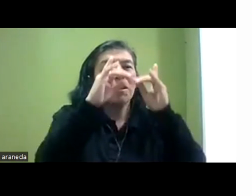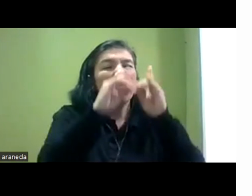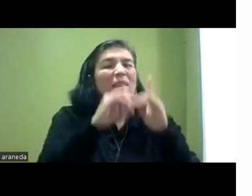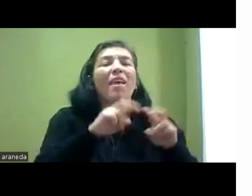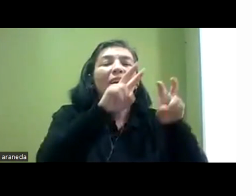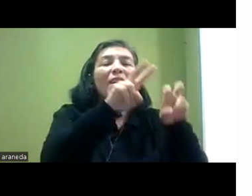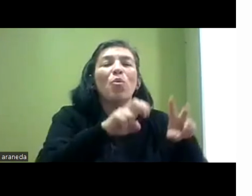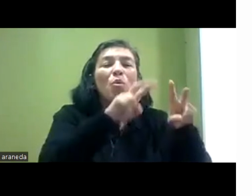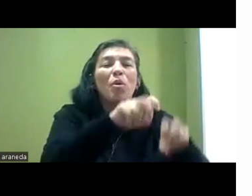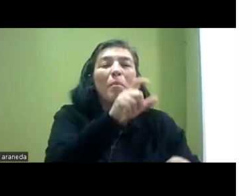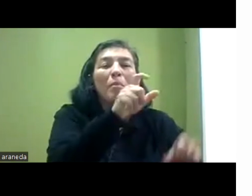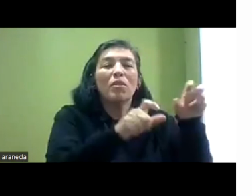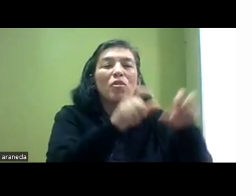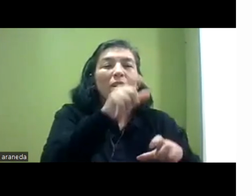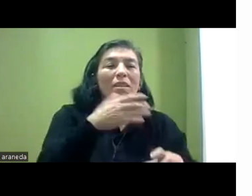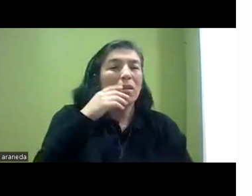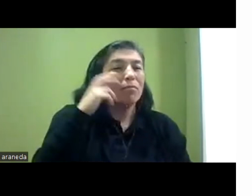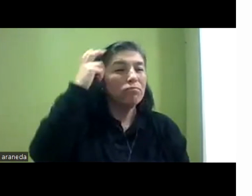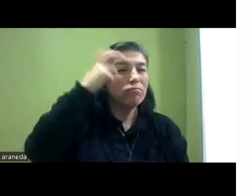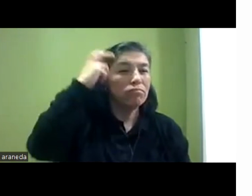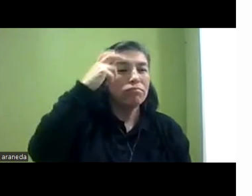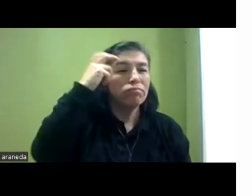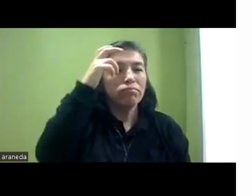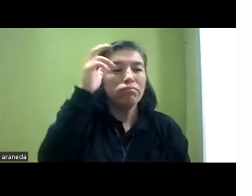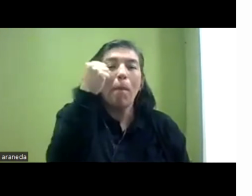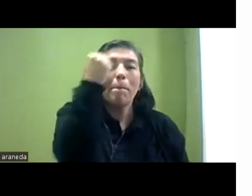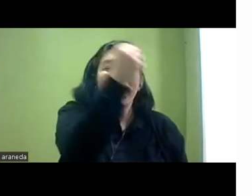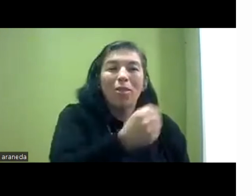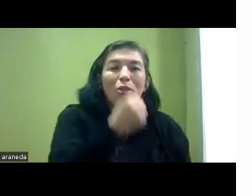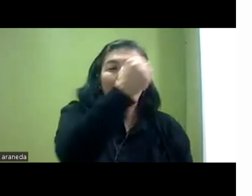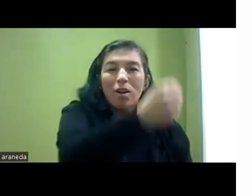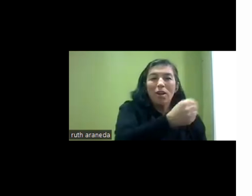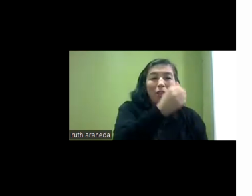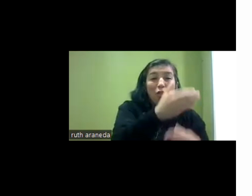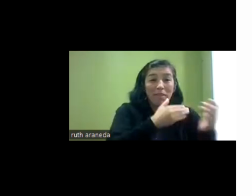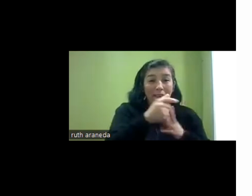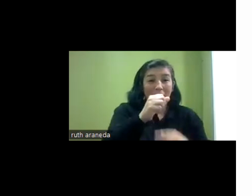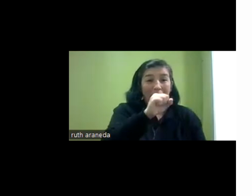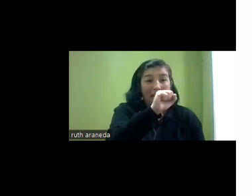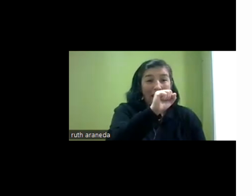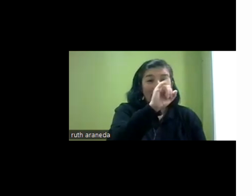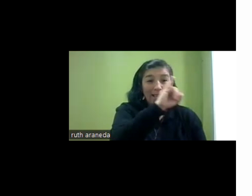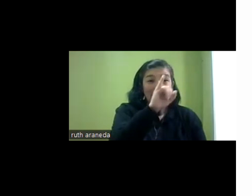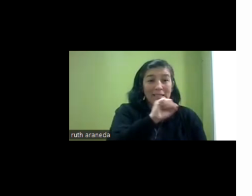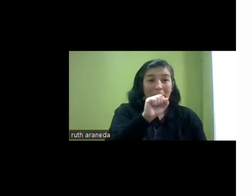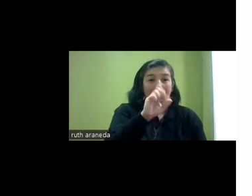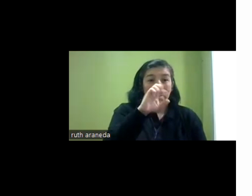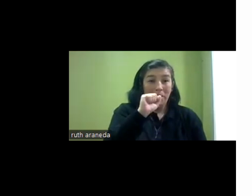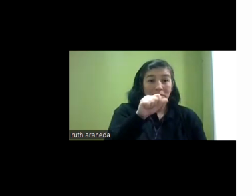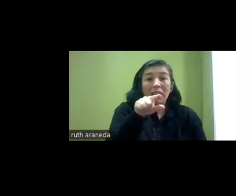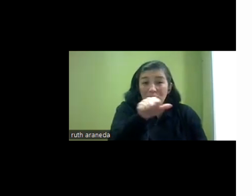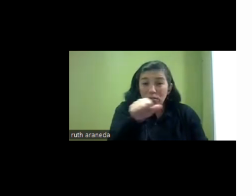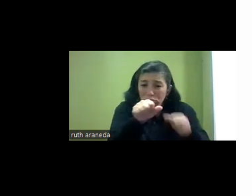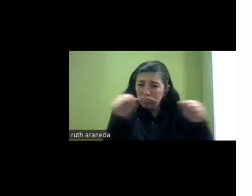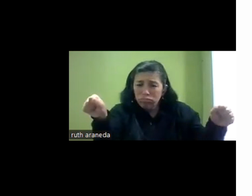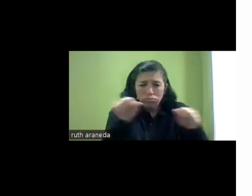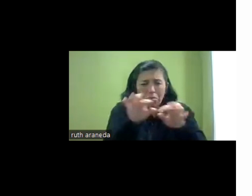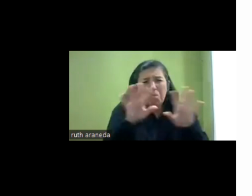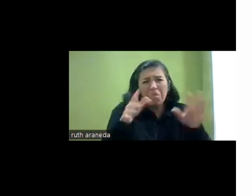pastores instalados en el Valle de Azapa. Esta distancia, que como les digo, no es más de